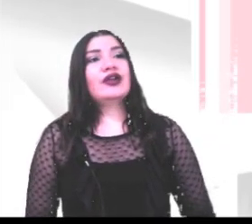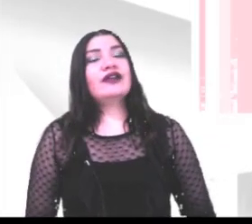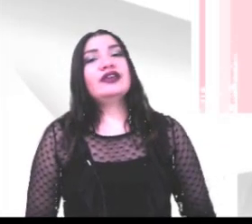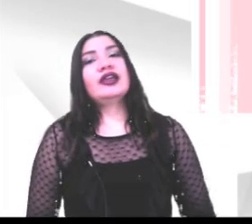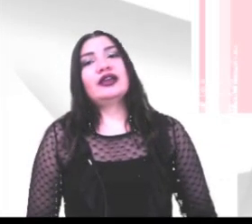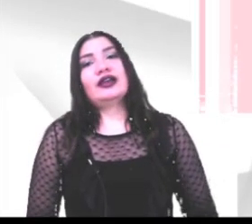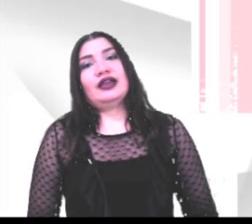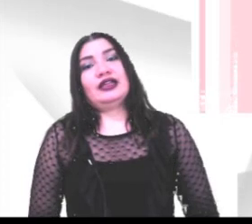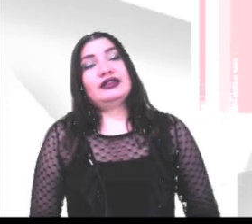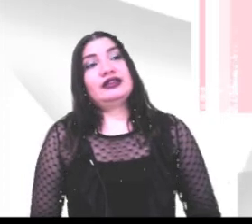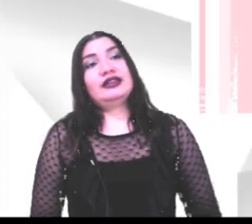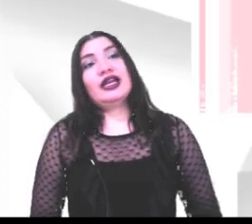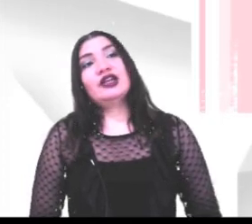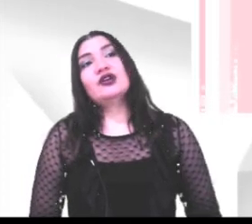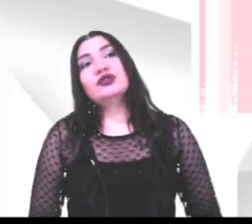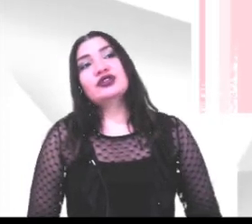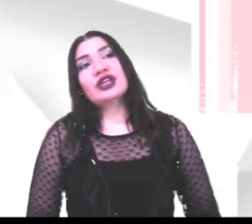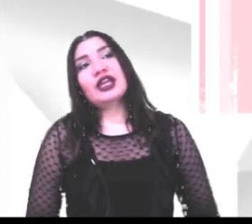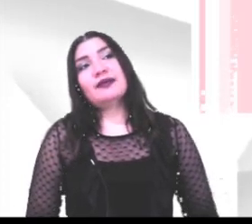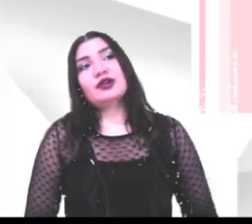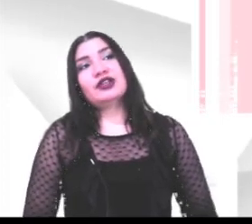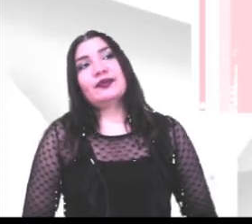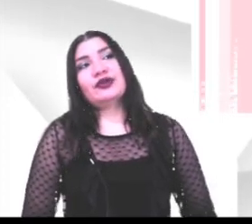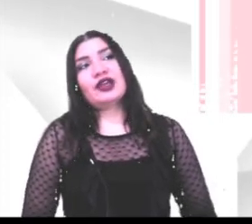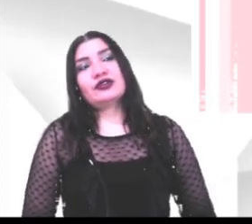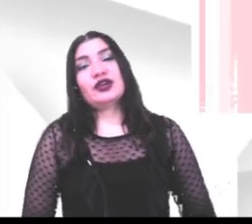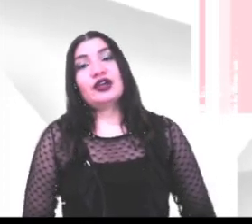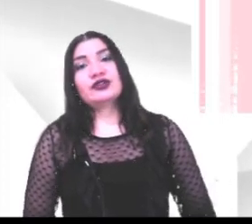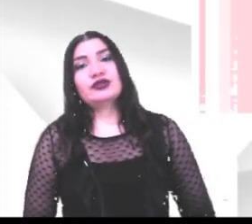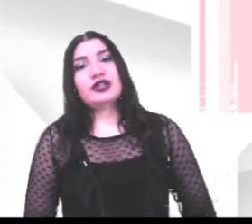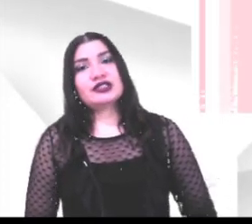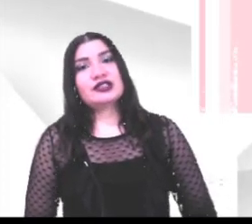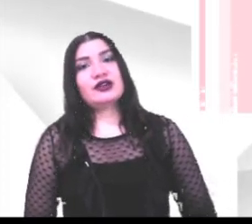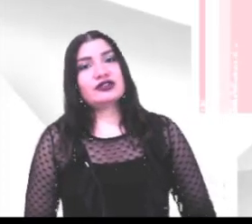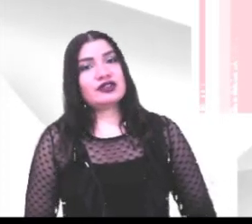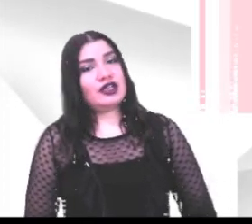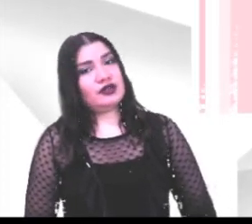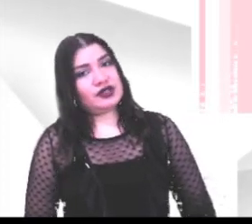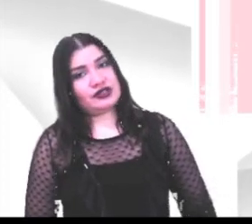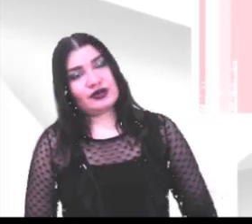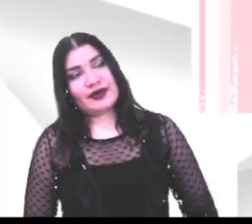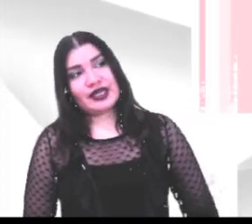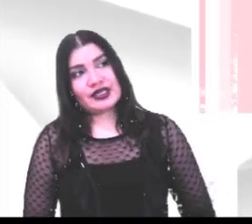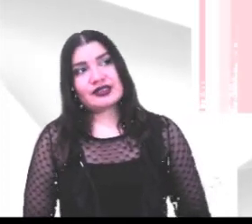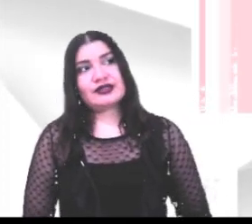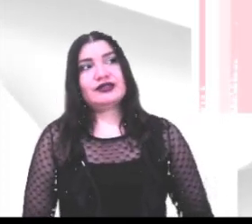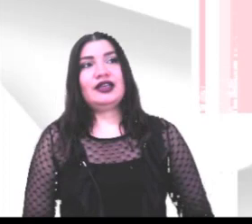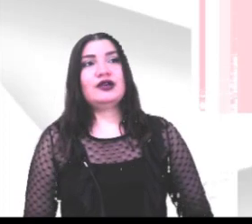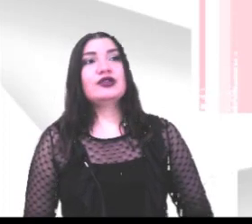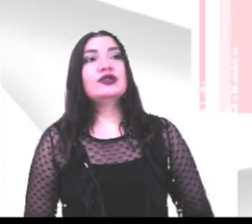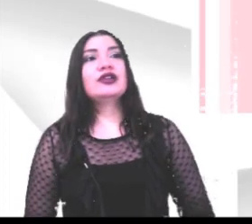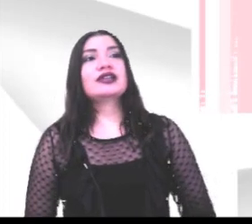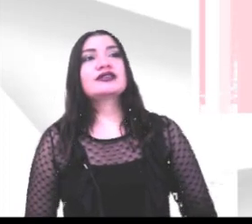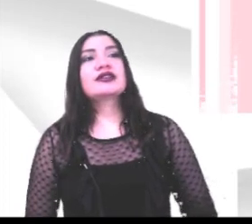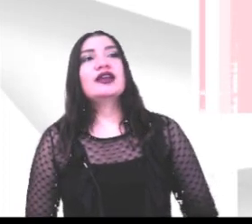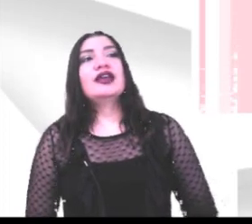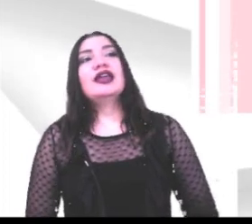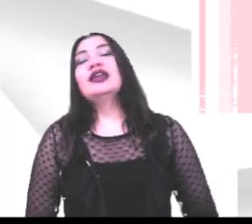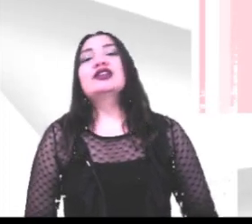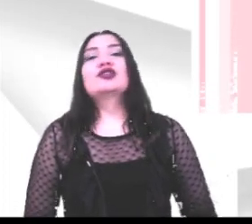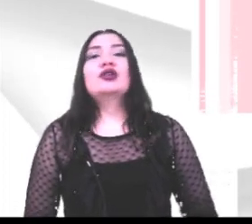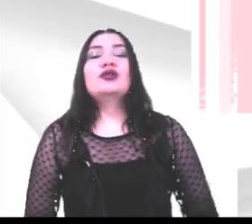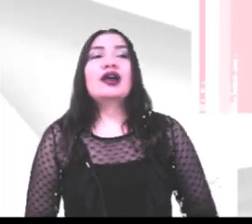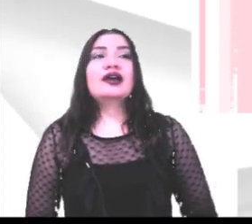ahora bien traigo unos ejemplos de proyectos ecoturísticos en nuestro país en honduras